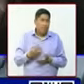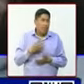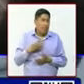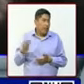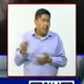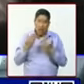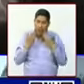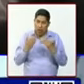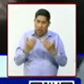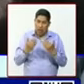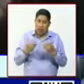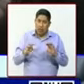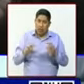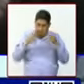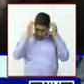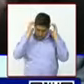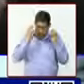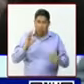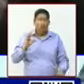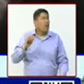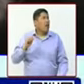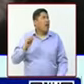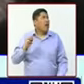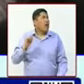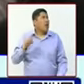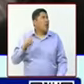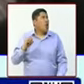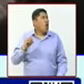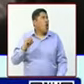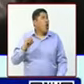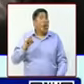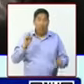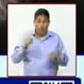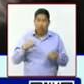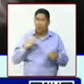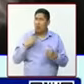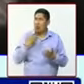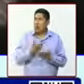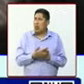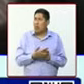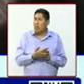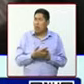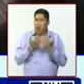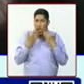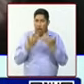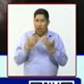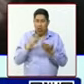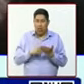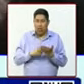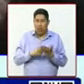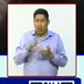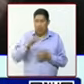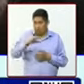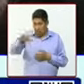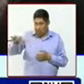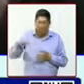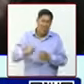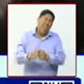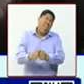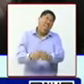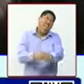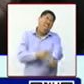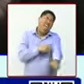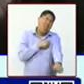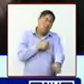Y gracias a la radio de don Camilo creo que se ha podido llegar, porque yo he llegado gracias a eso, a Tahití Playa. Y